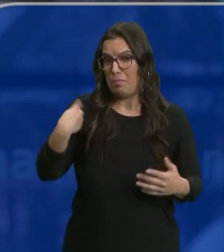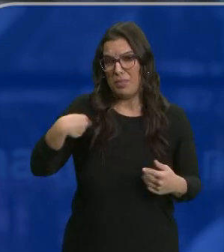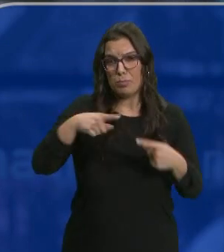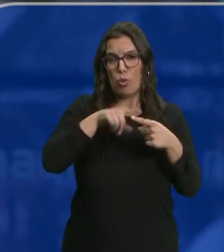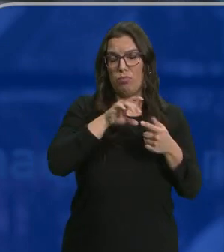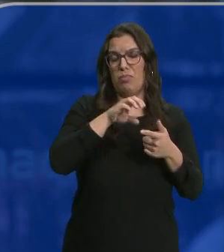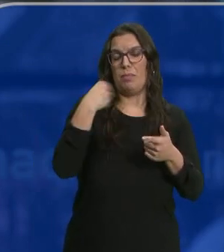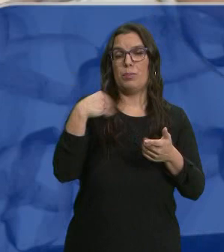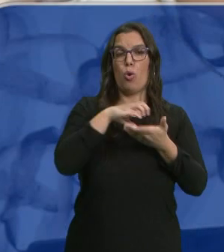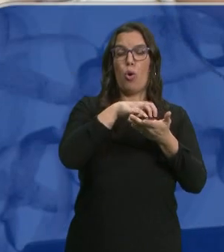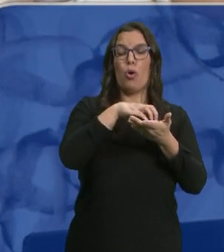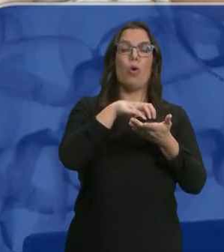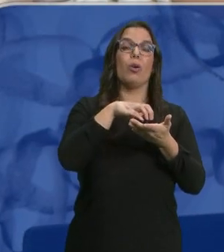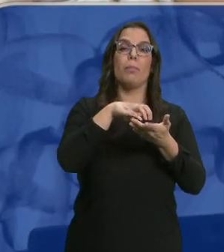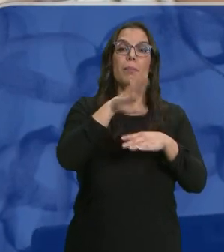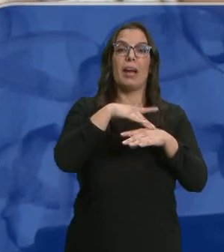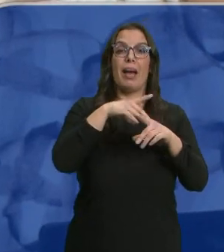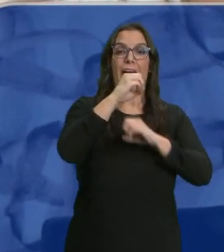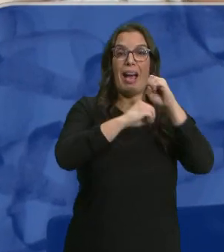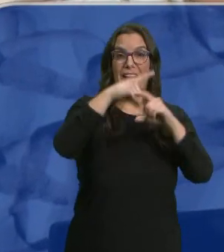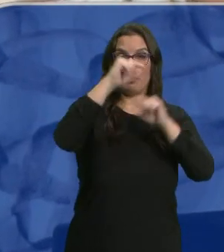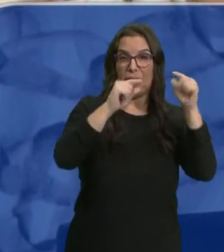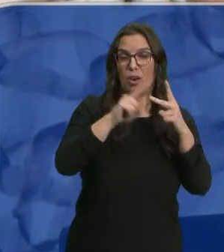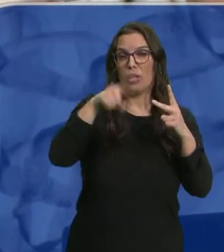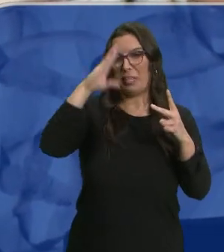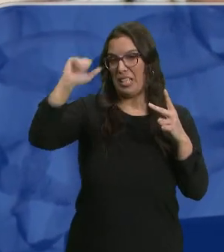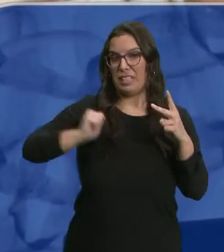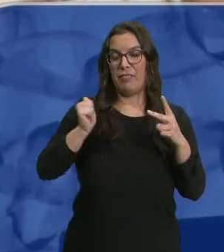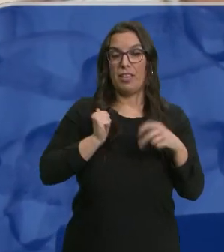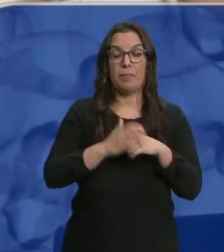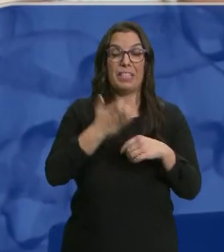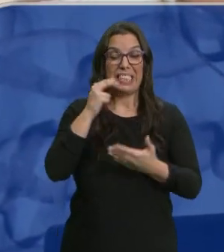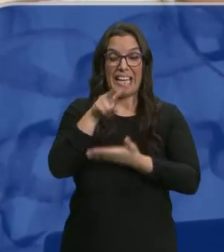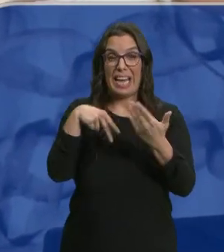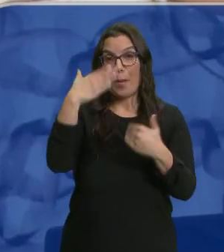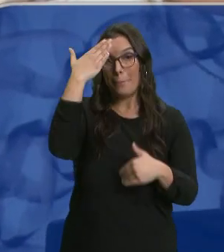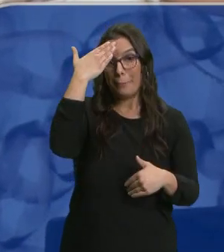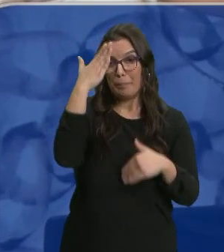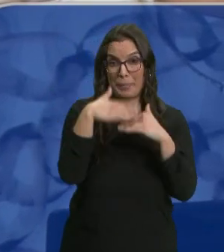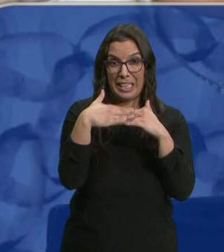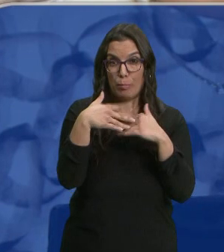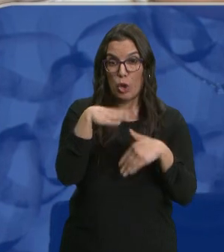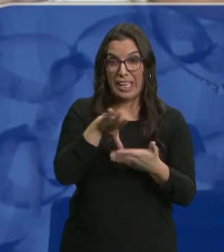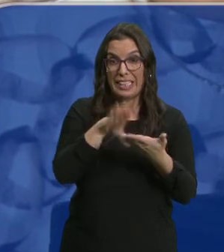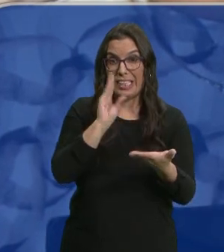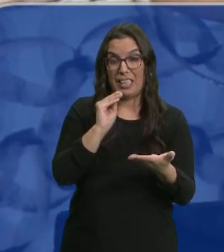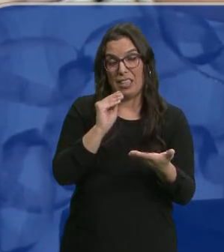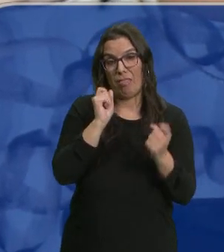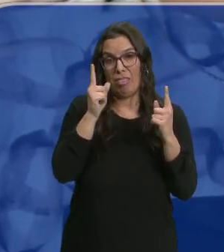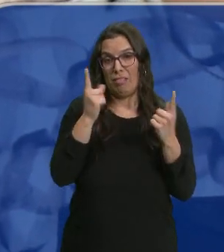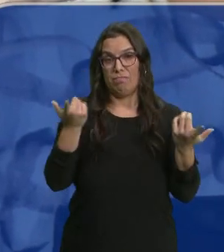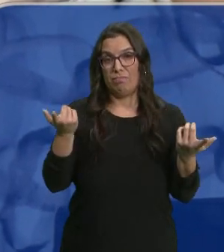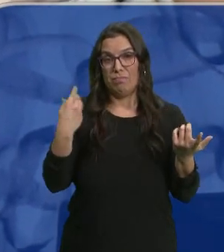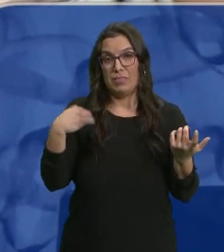Inteligencia Artificial. Con un mínimo de comprensión lectora es suficiente para darse